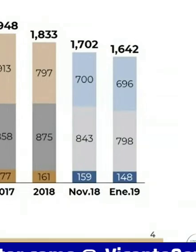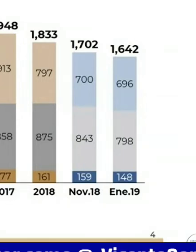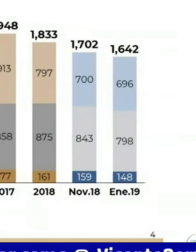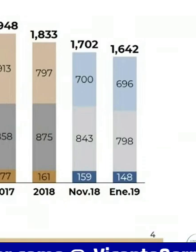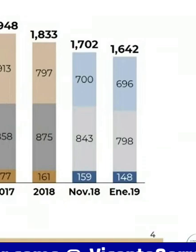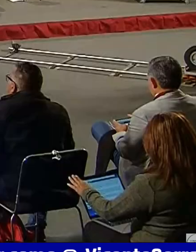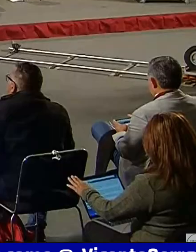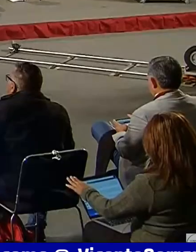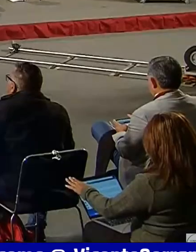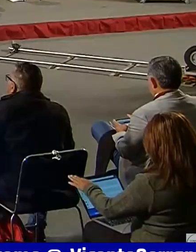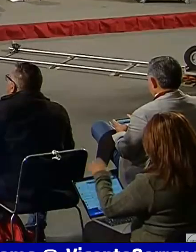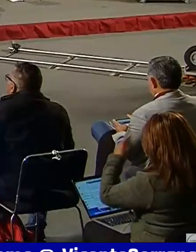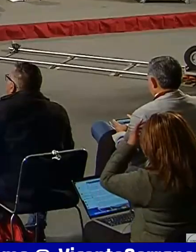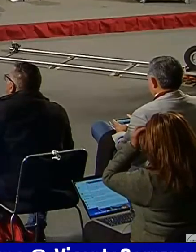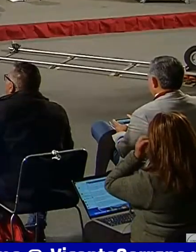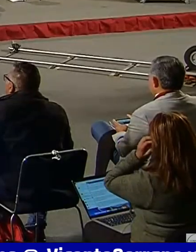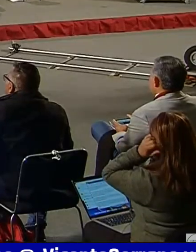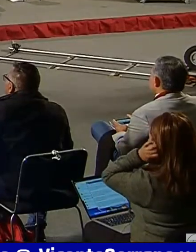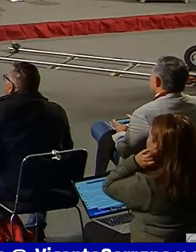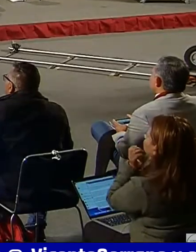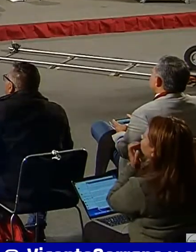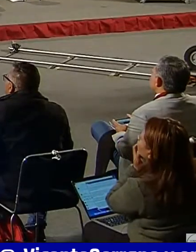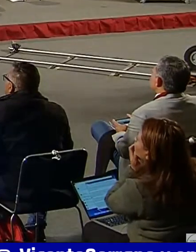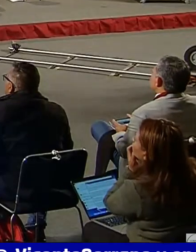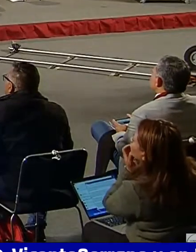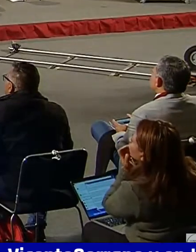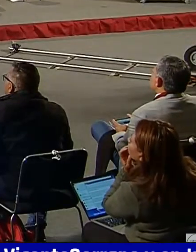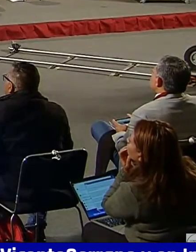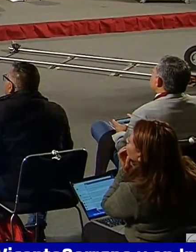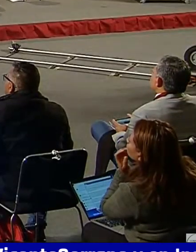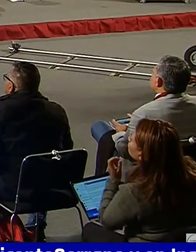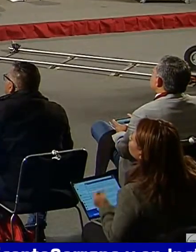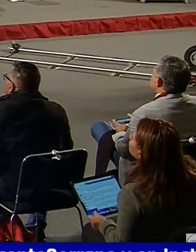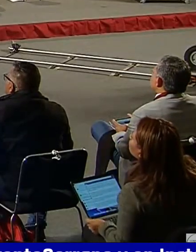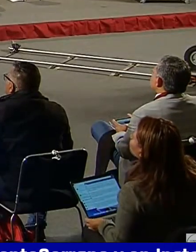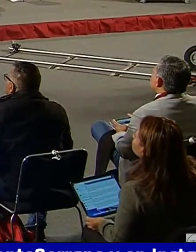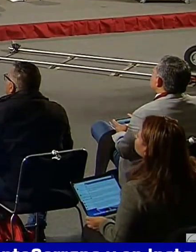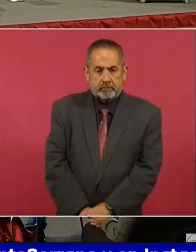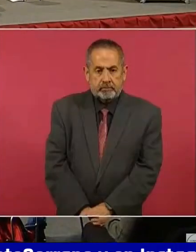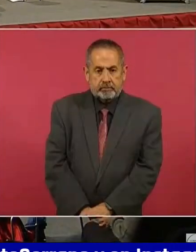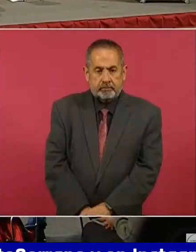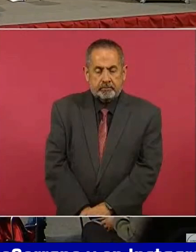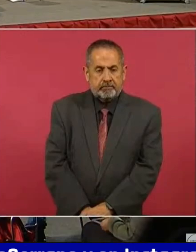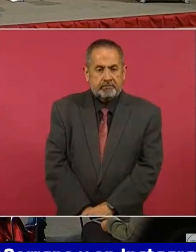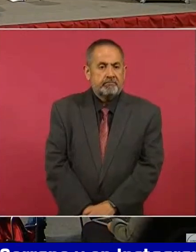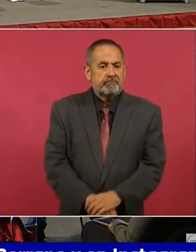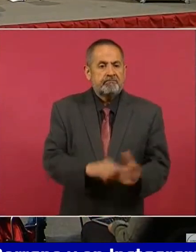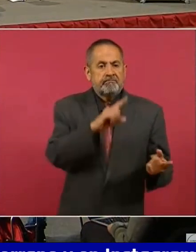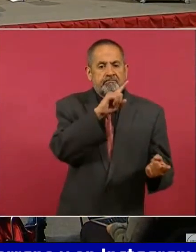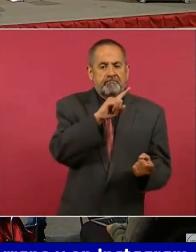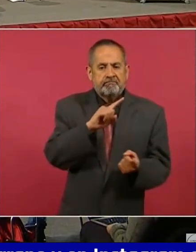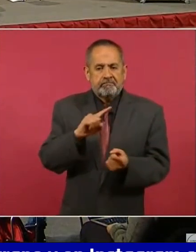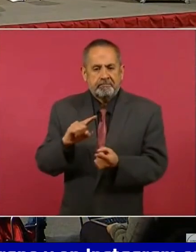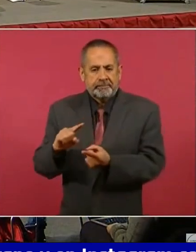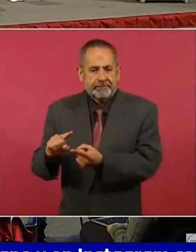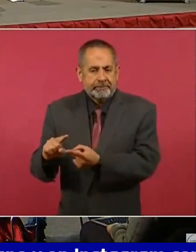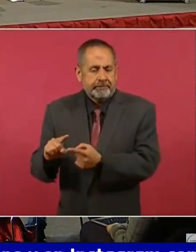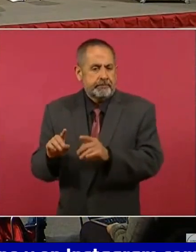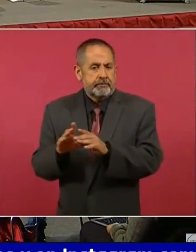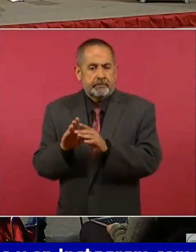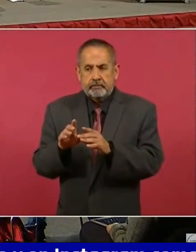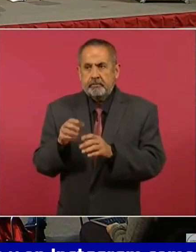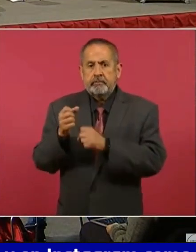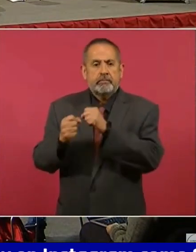luego de manera dramática, cómo va cayendo Cantarell hasta llegar a niveles en